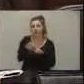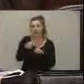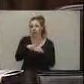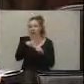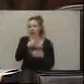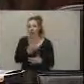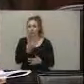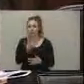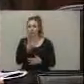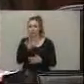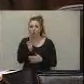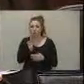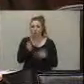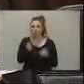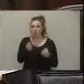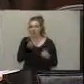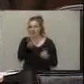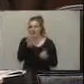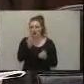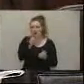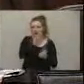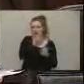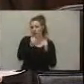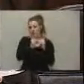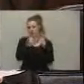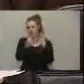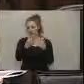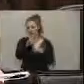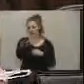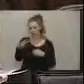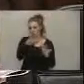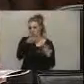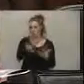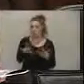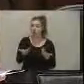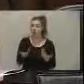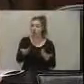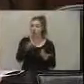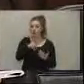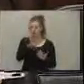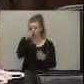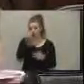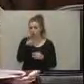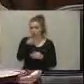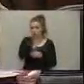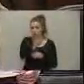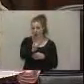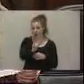cuestan del orden de los 300, 327 euros. Ya sabemos que hay bonificaciones, pero que,